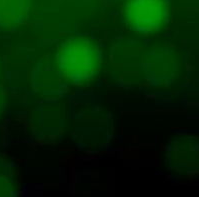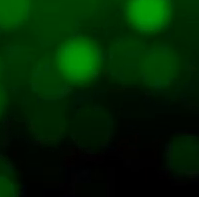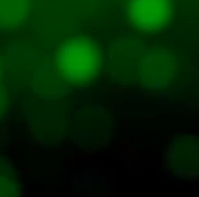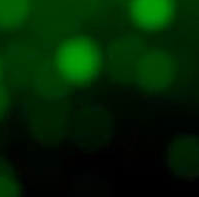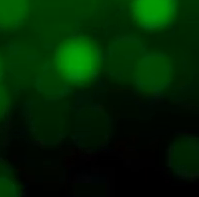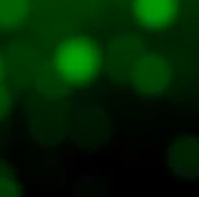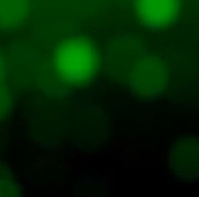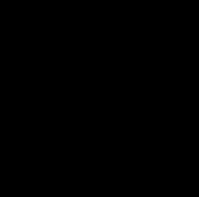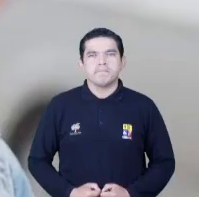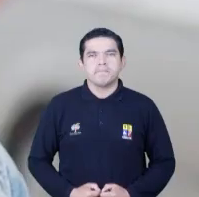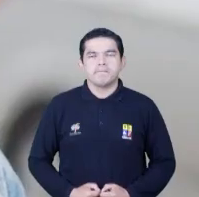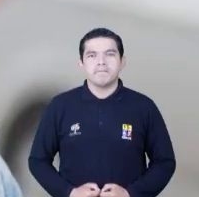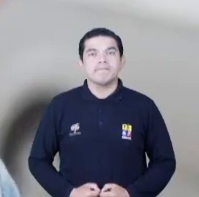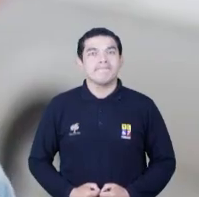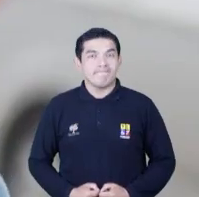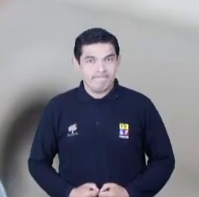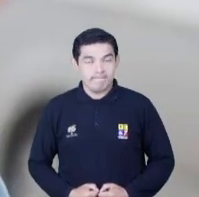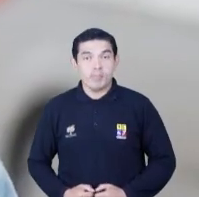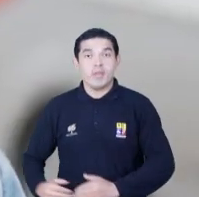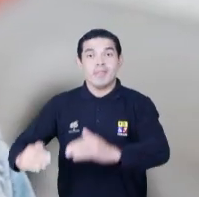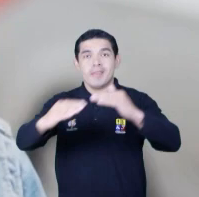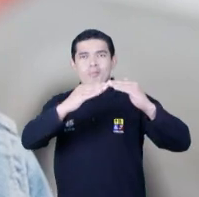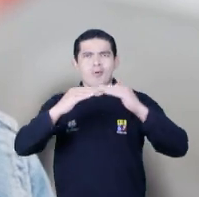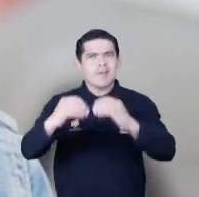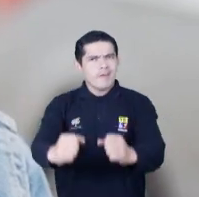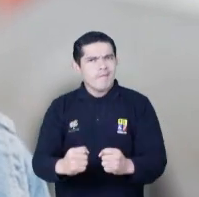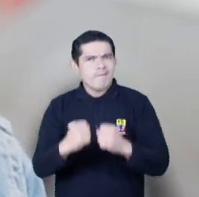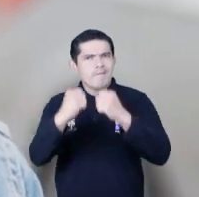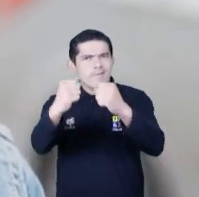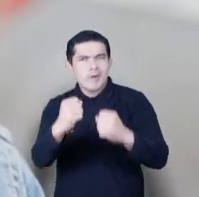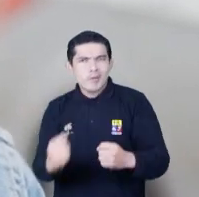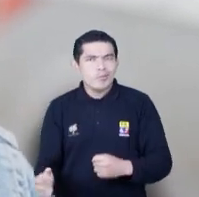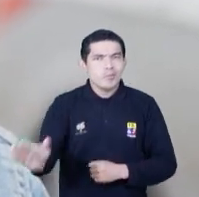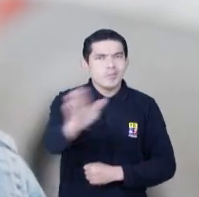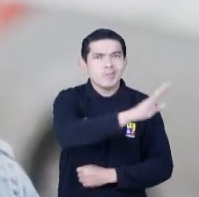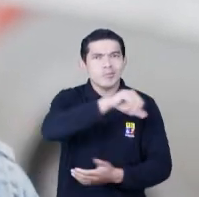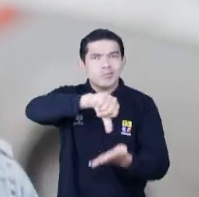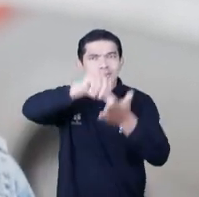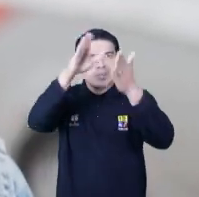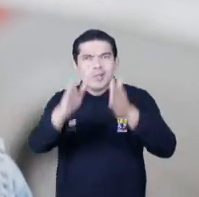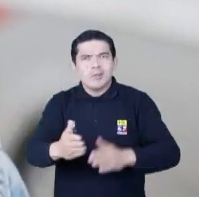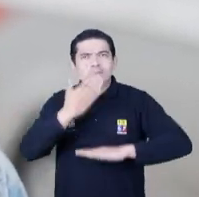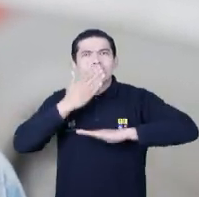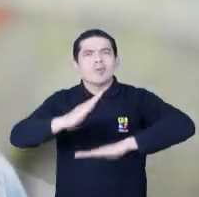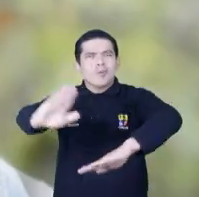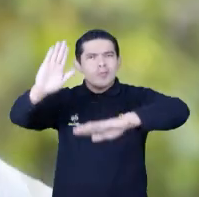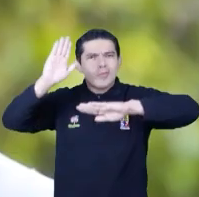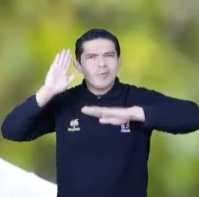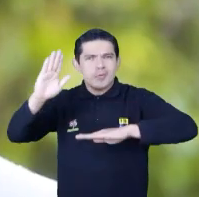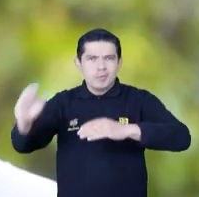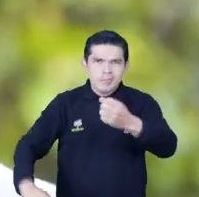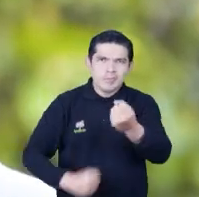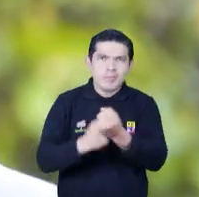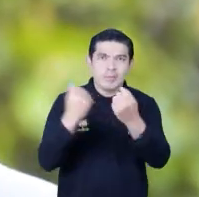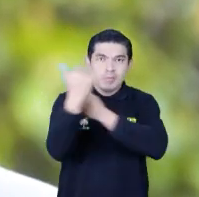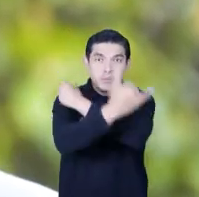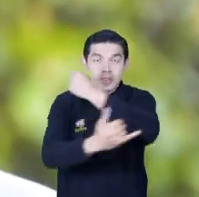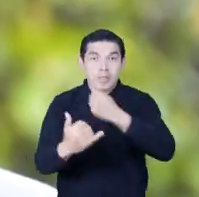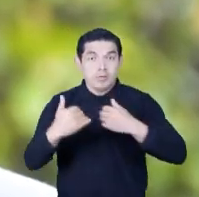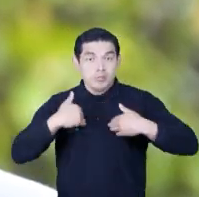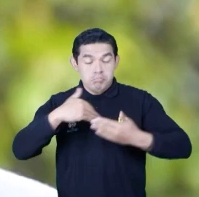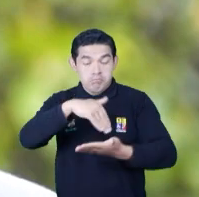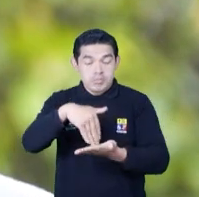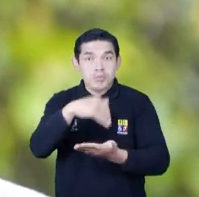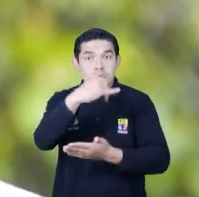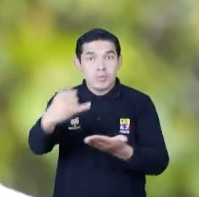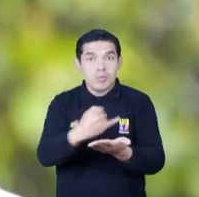www.telecomunicacionesdelsur.com.es. El fortalecimiento de la democracia se forja con una ciudadanía comprometida con su país. Como miembro de una junta receptora